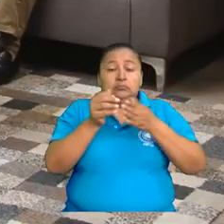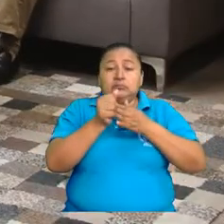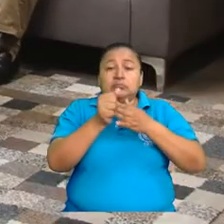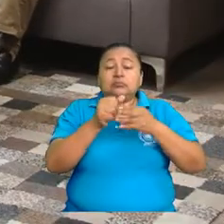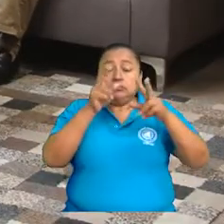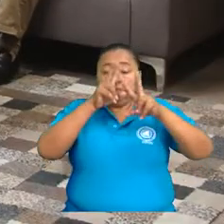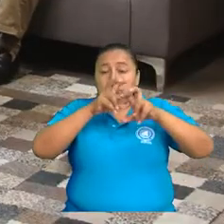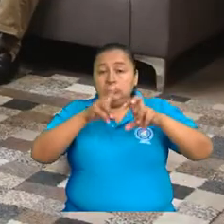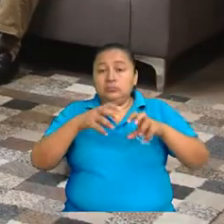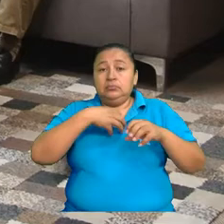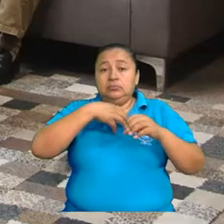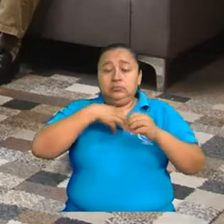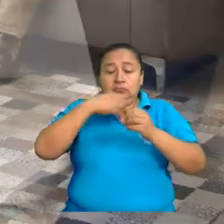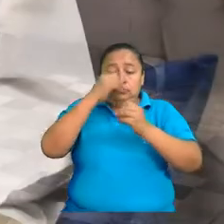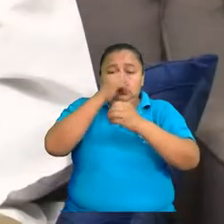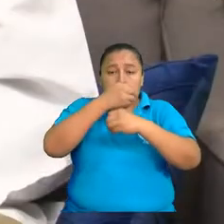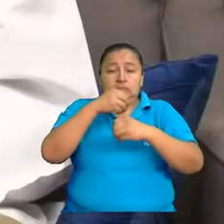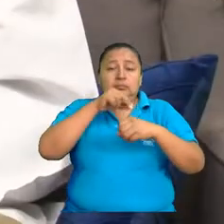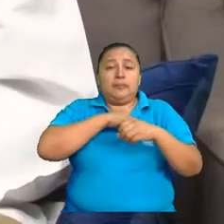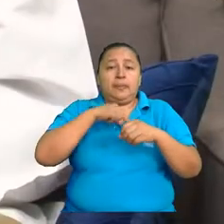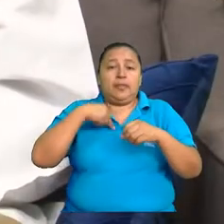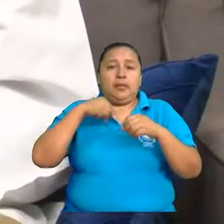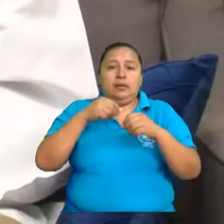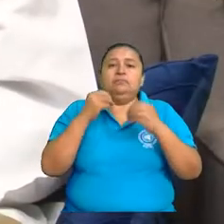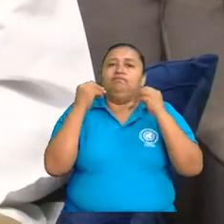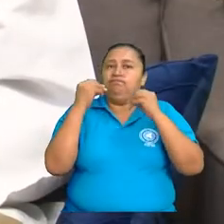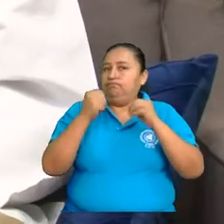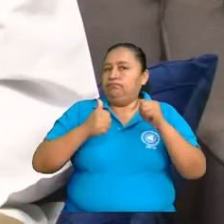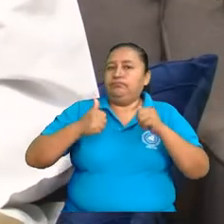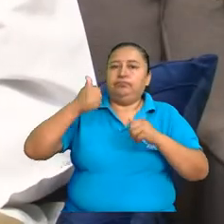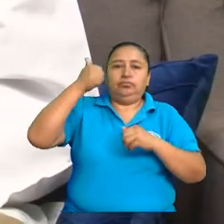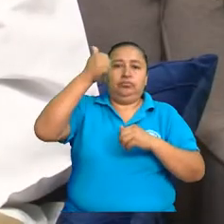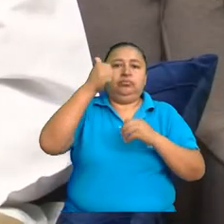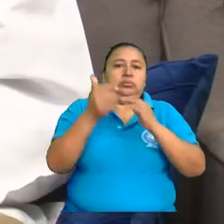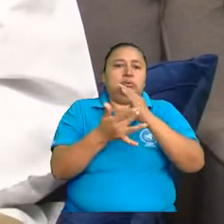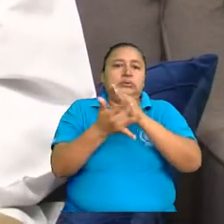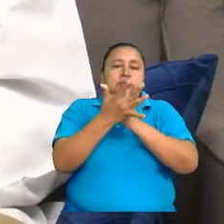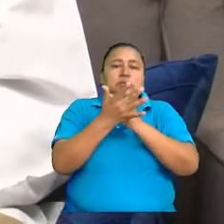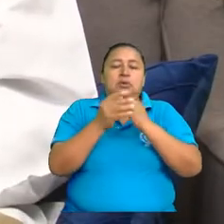nuestro laboratorio de alta tecnología,